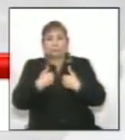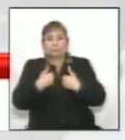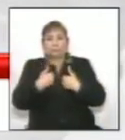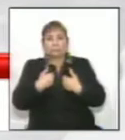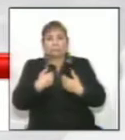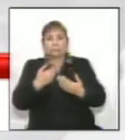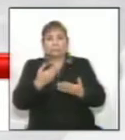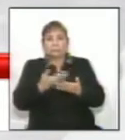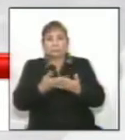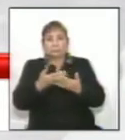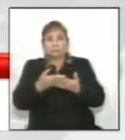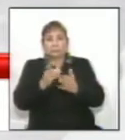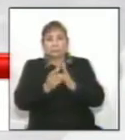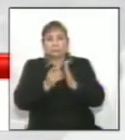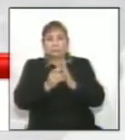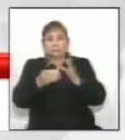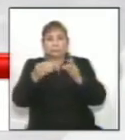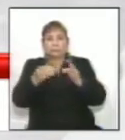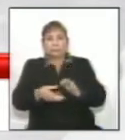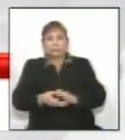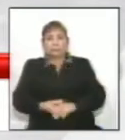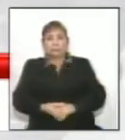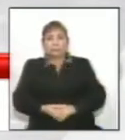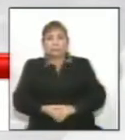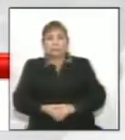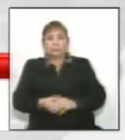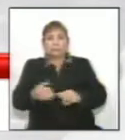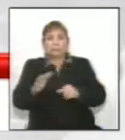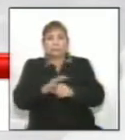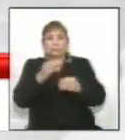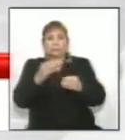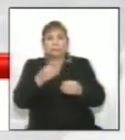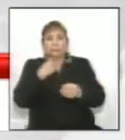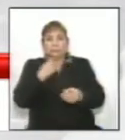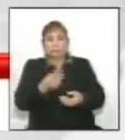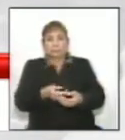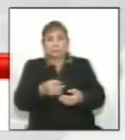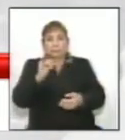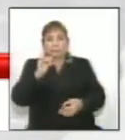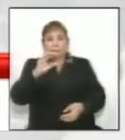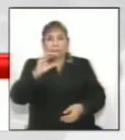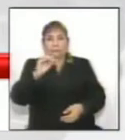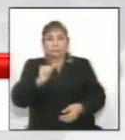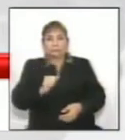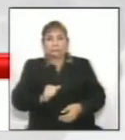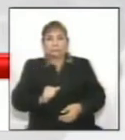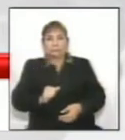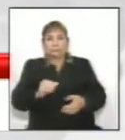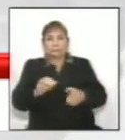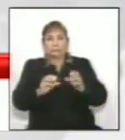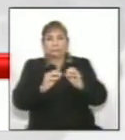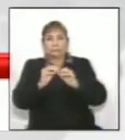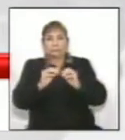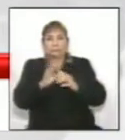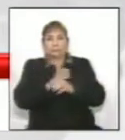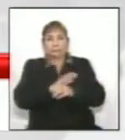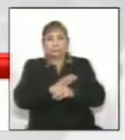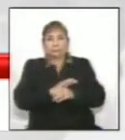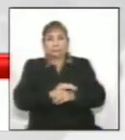un diagnóstico veraz. Las cifras oficiales nos dicen que en Ica los casos totales